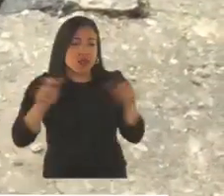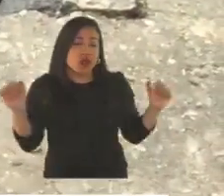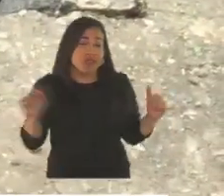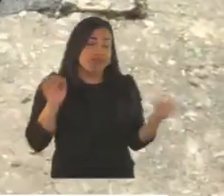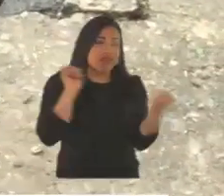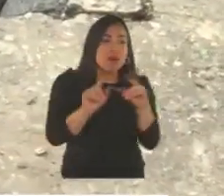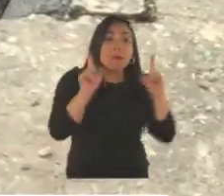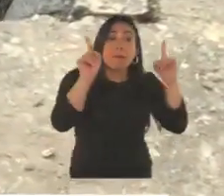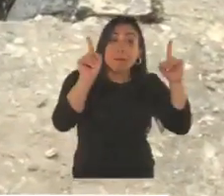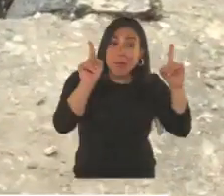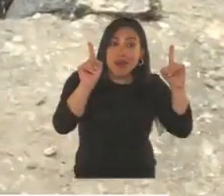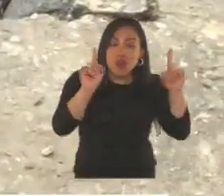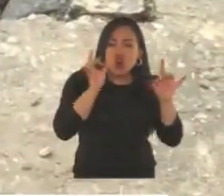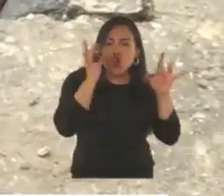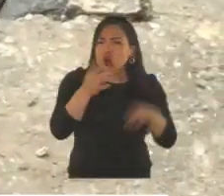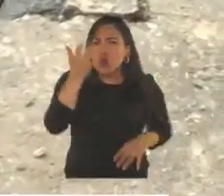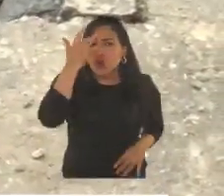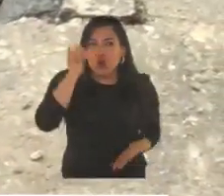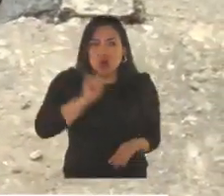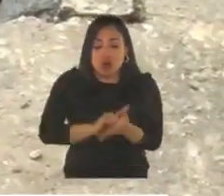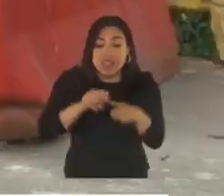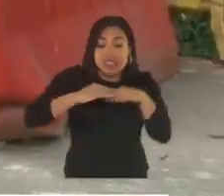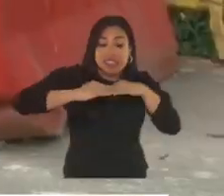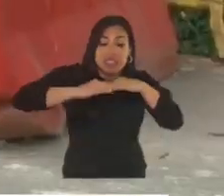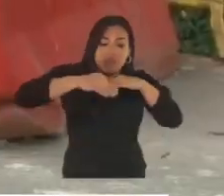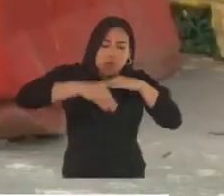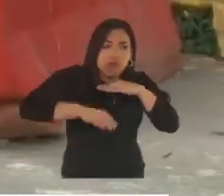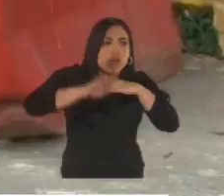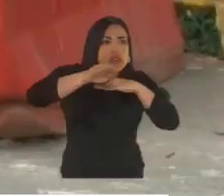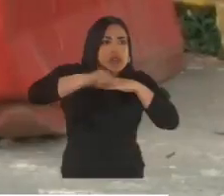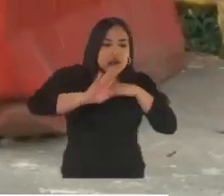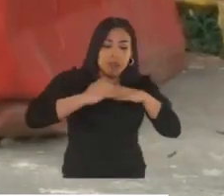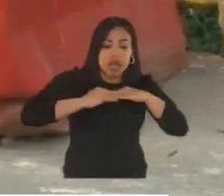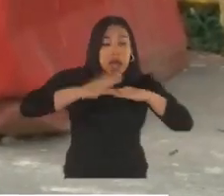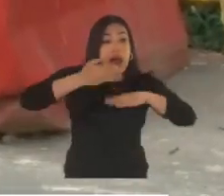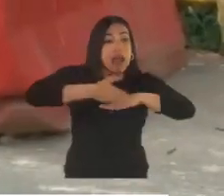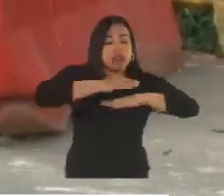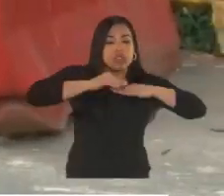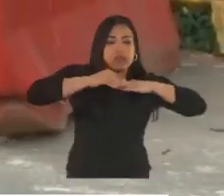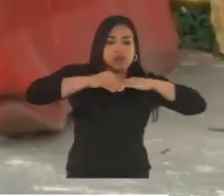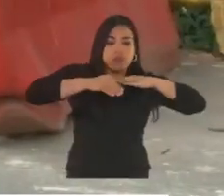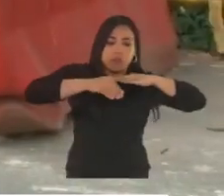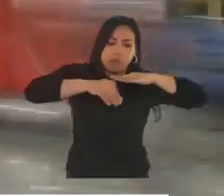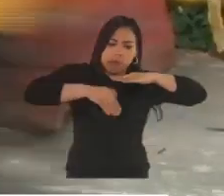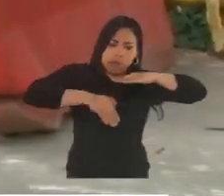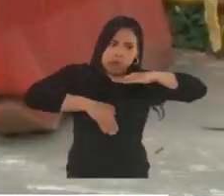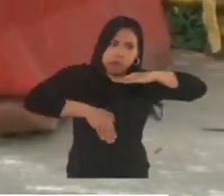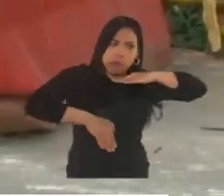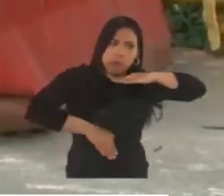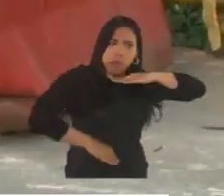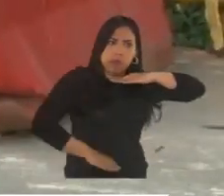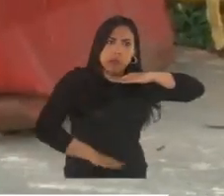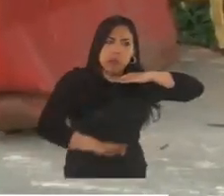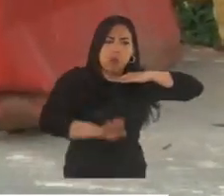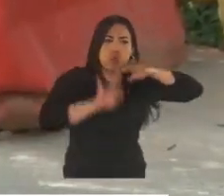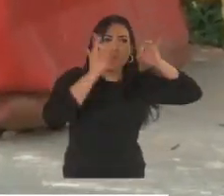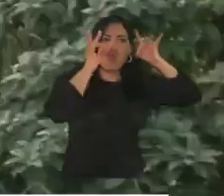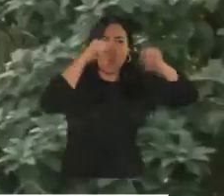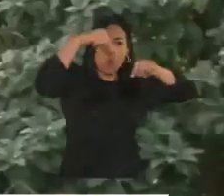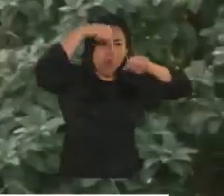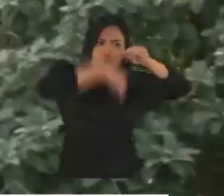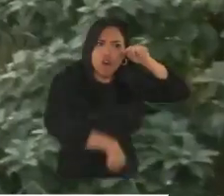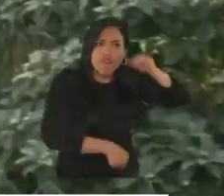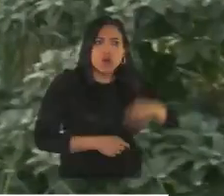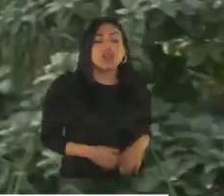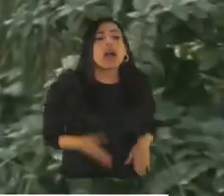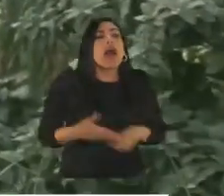vehicular, sino que además el terreno ha ido cediendo y con el tiempo el hueco es más grande. Era más